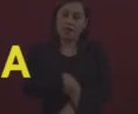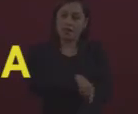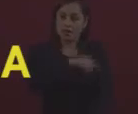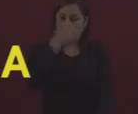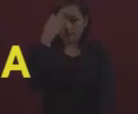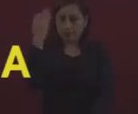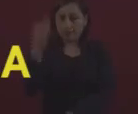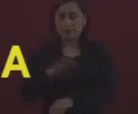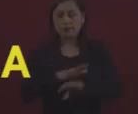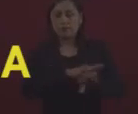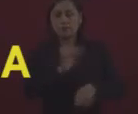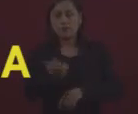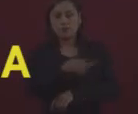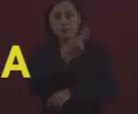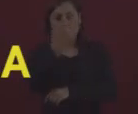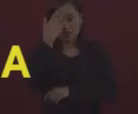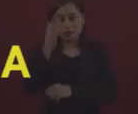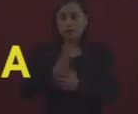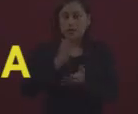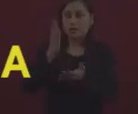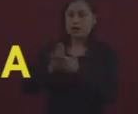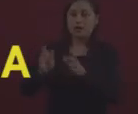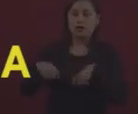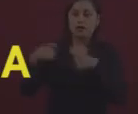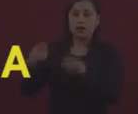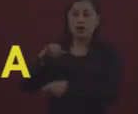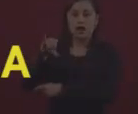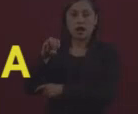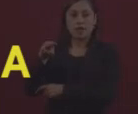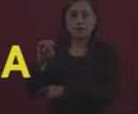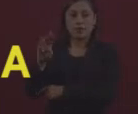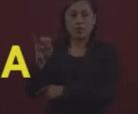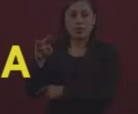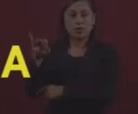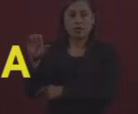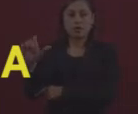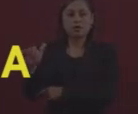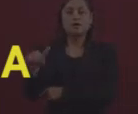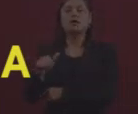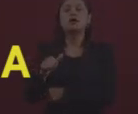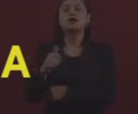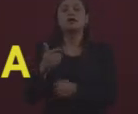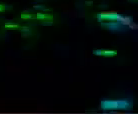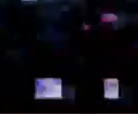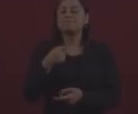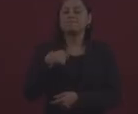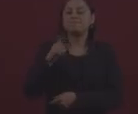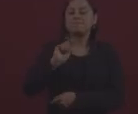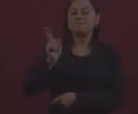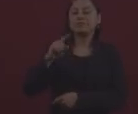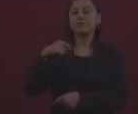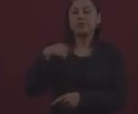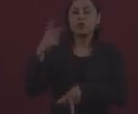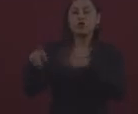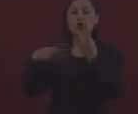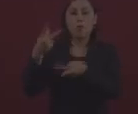No estoy asistiendo a los actos de toma de posesión de